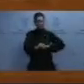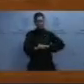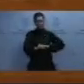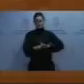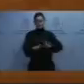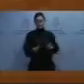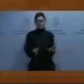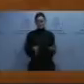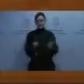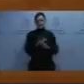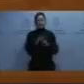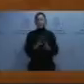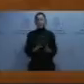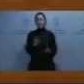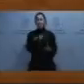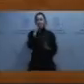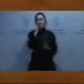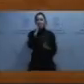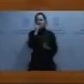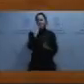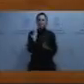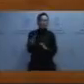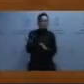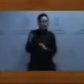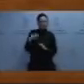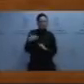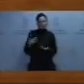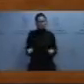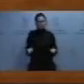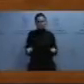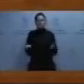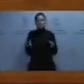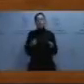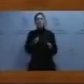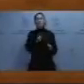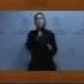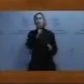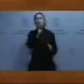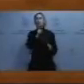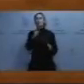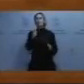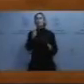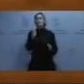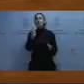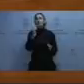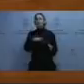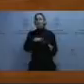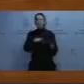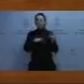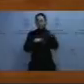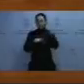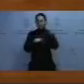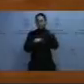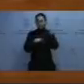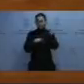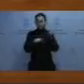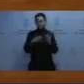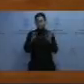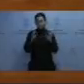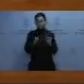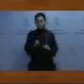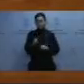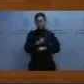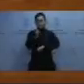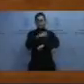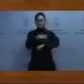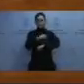y indebidamente reclamadas. Y esto en derecho tiene un nombre. En derecho tiene un nombre: enriquecimiento injusto